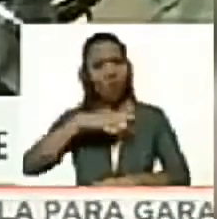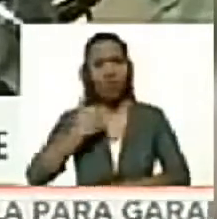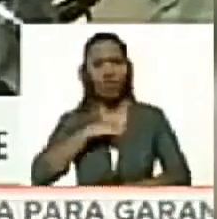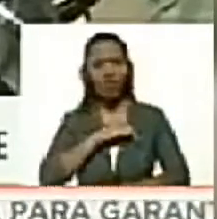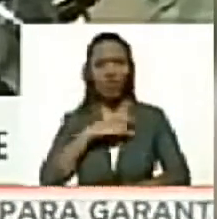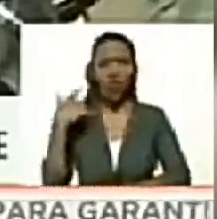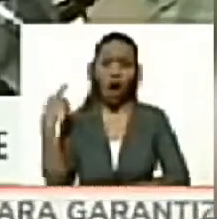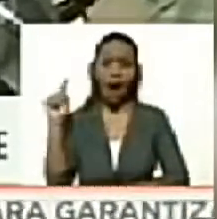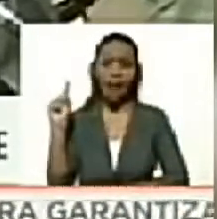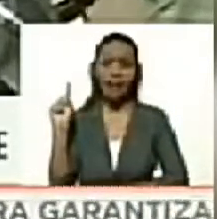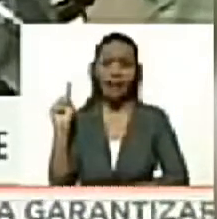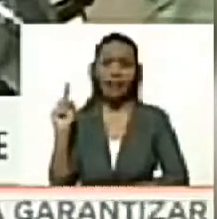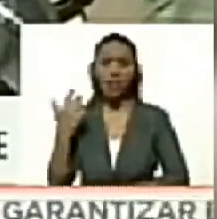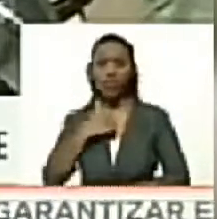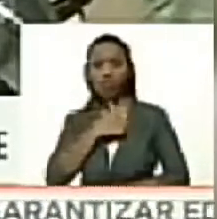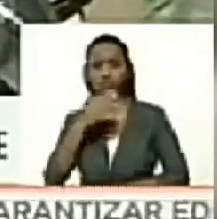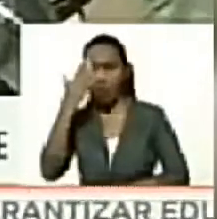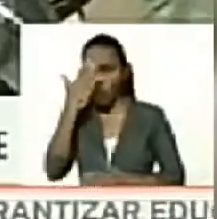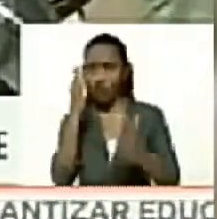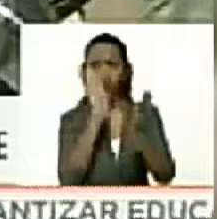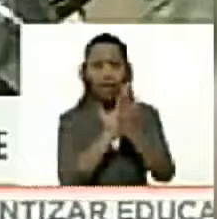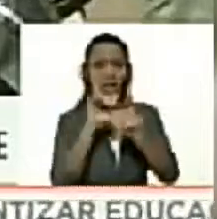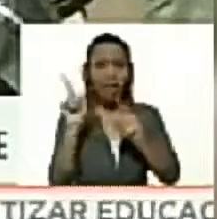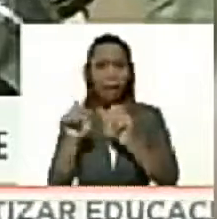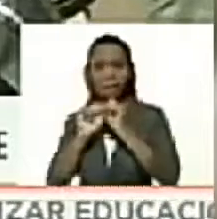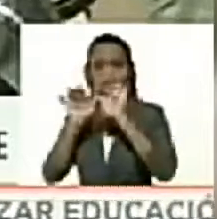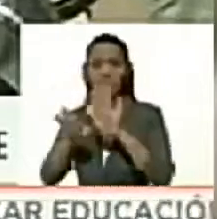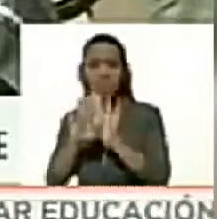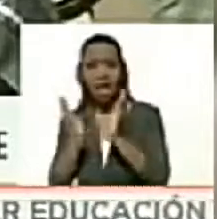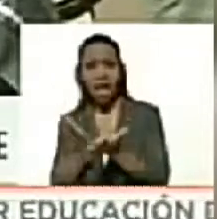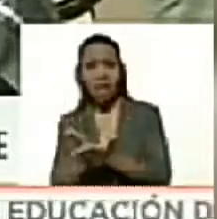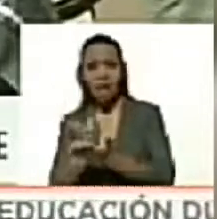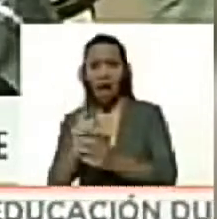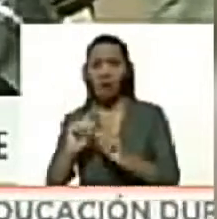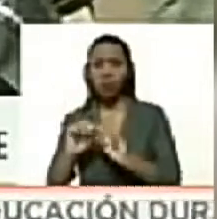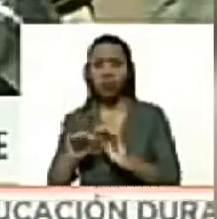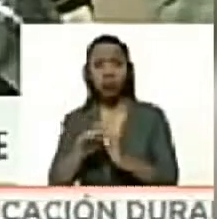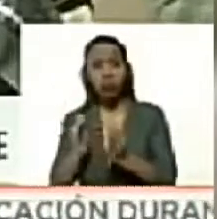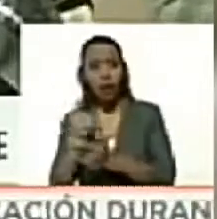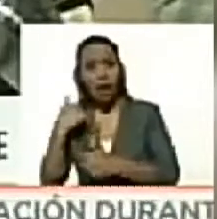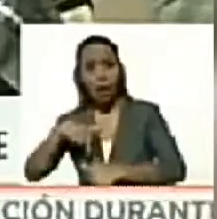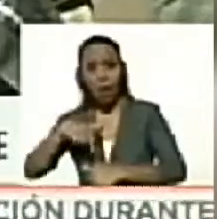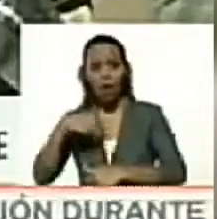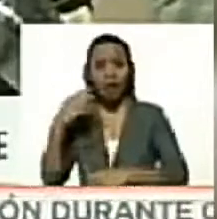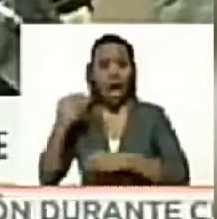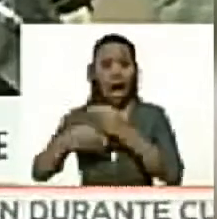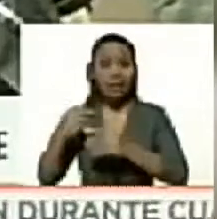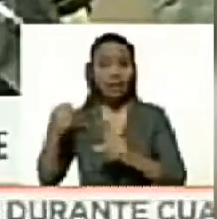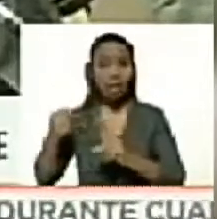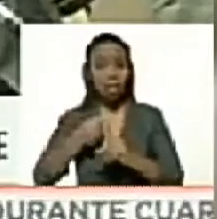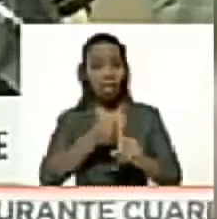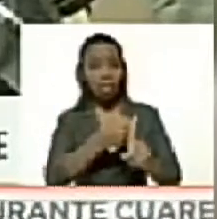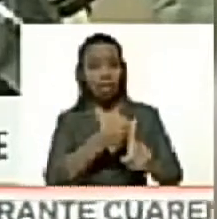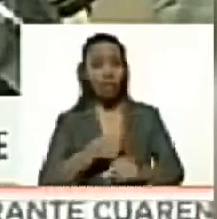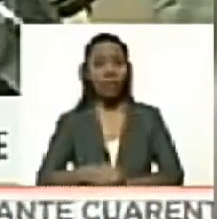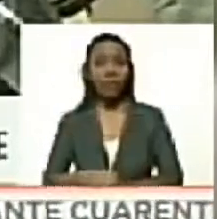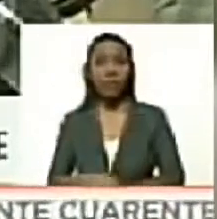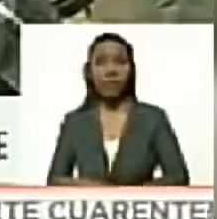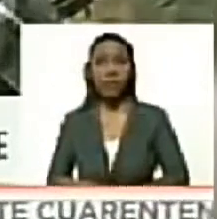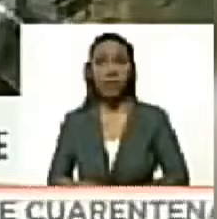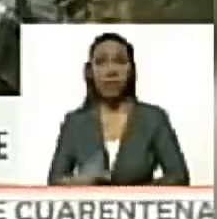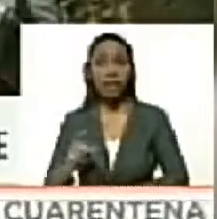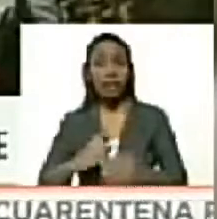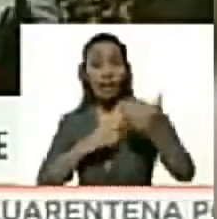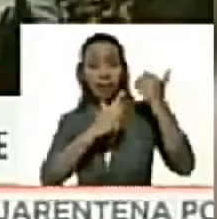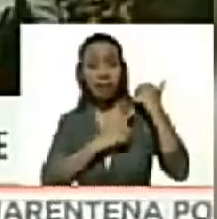guerra biológica. ¿Y piensas que está cerca el fin del régimen de Maduro? Ahora sí. Bueno, yo creo que